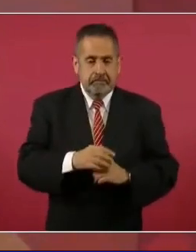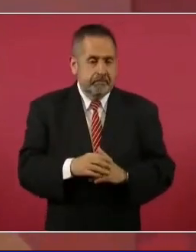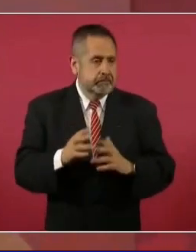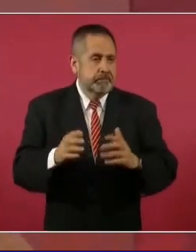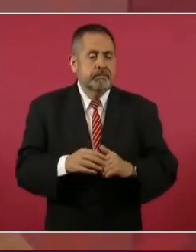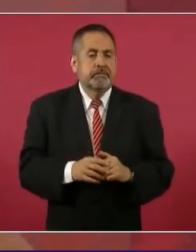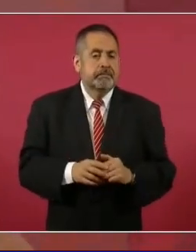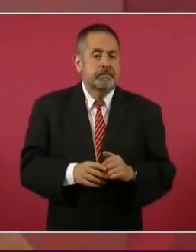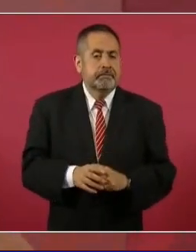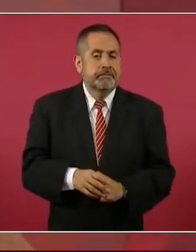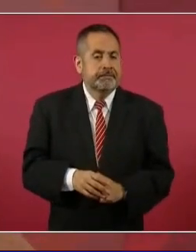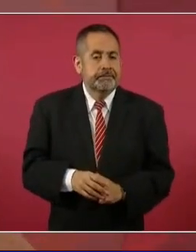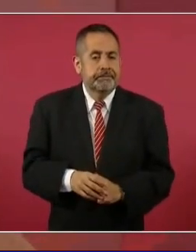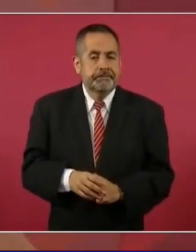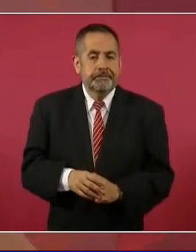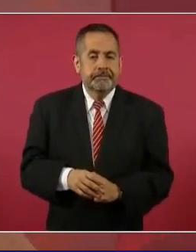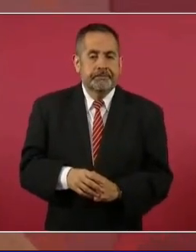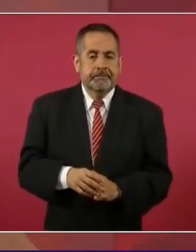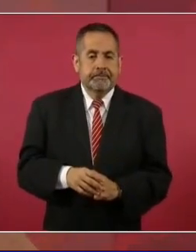o